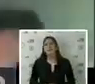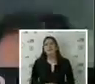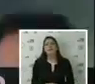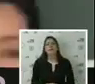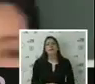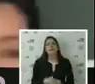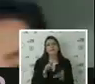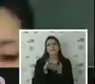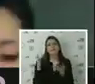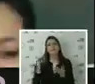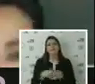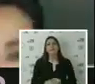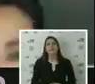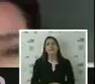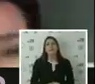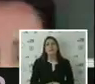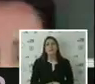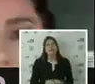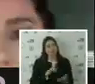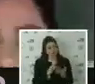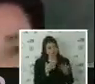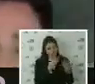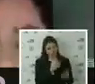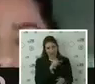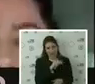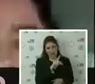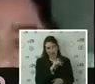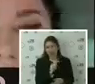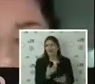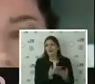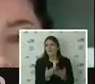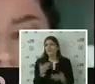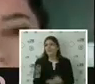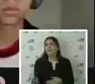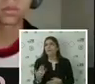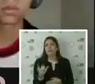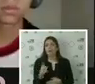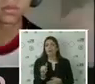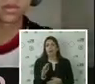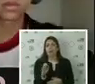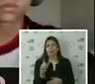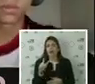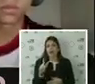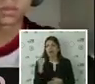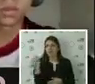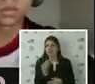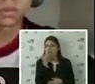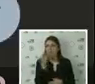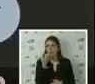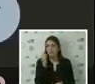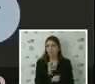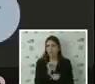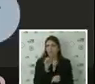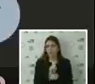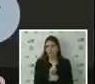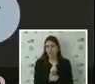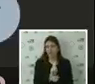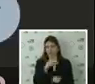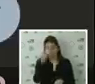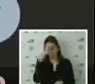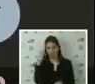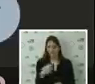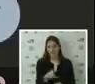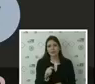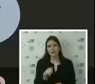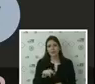Muchas gracias, Andrea. Toca el turno a Yael Caleb Hernández Montaño de la Escuela Secundaria México